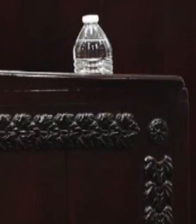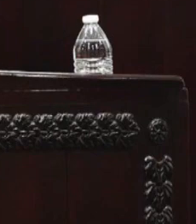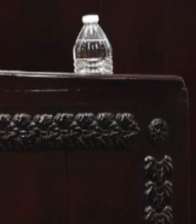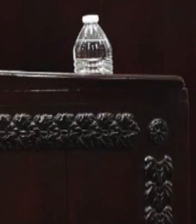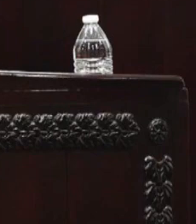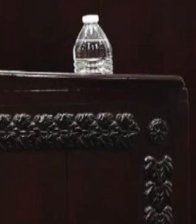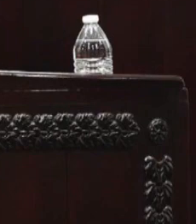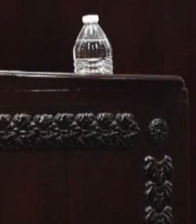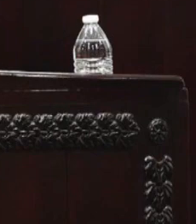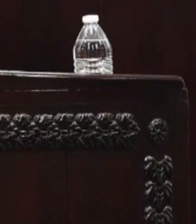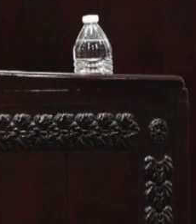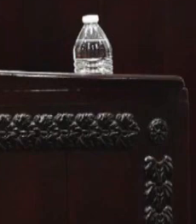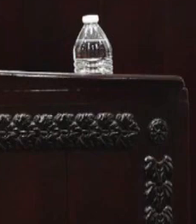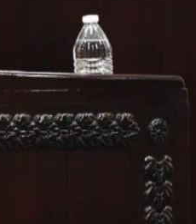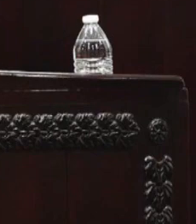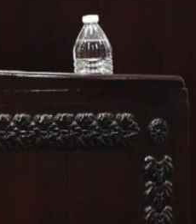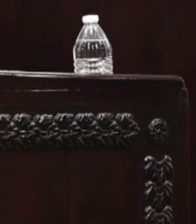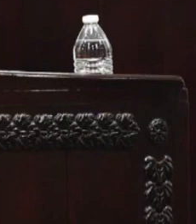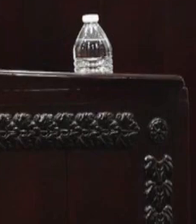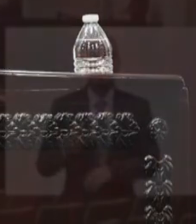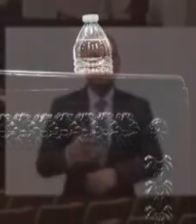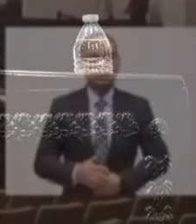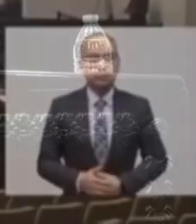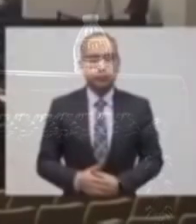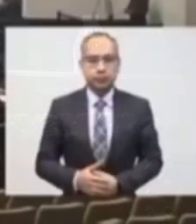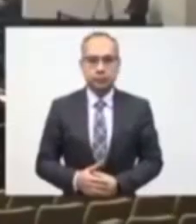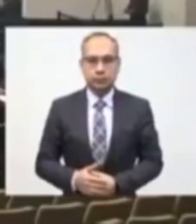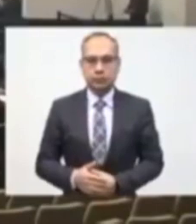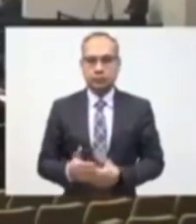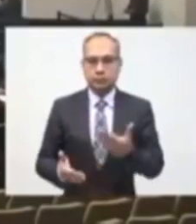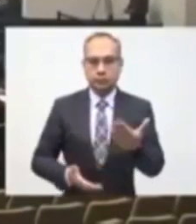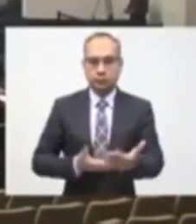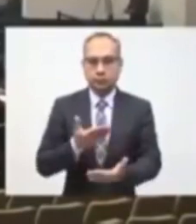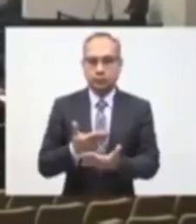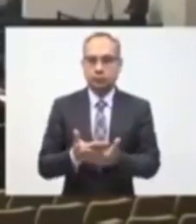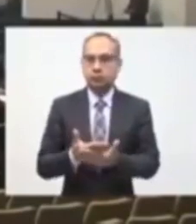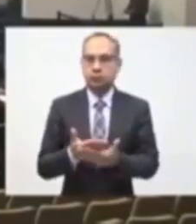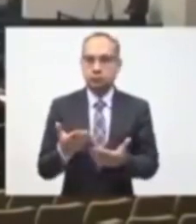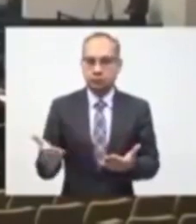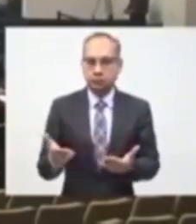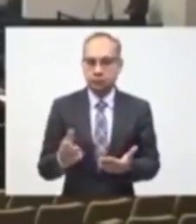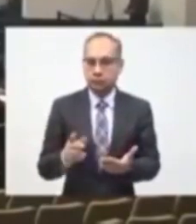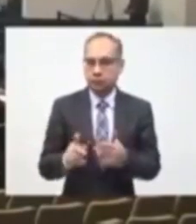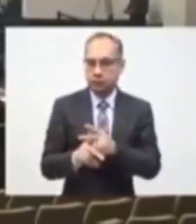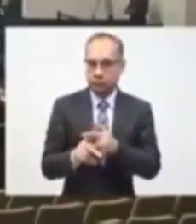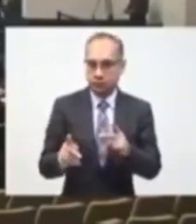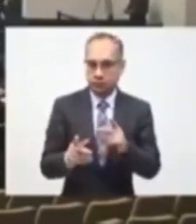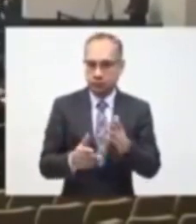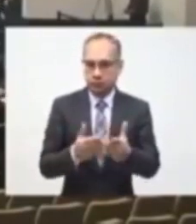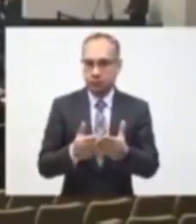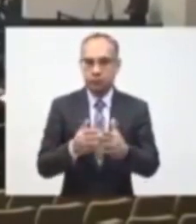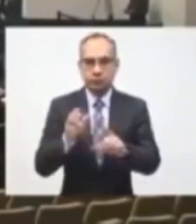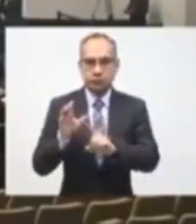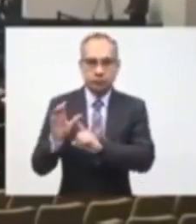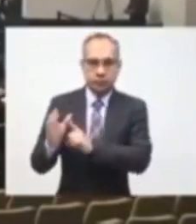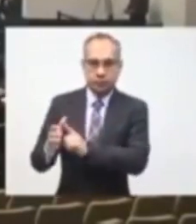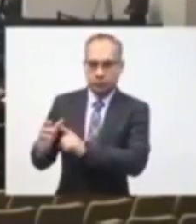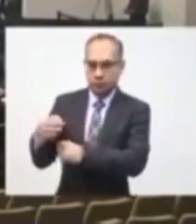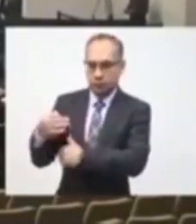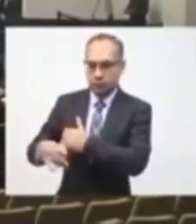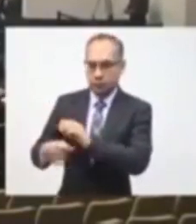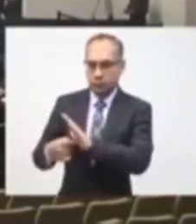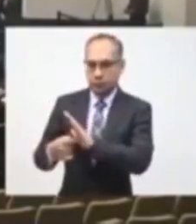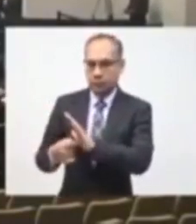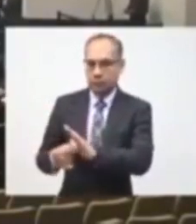exhortó a la Comisión Nacional del Agua a que En beneficio de los más de 10.000 productores de la unidad de riego 01 en